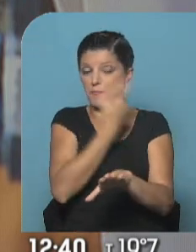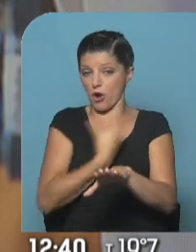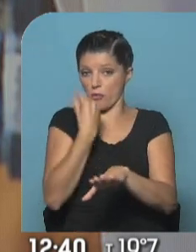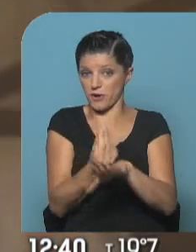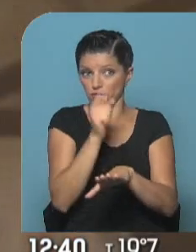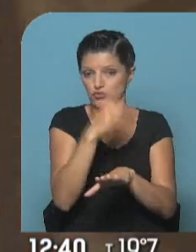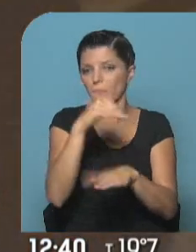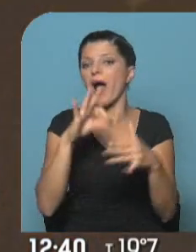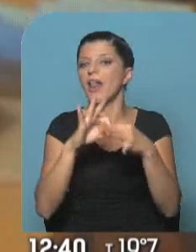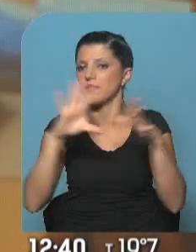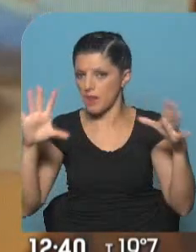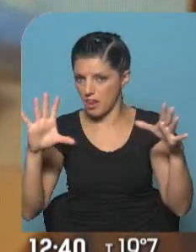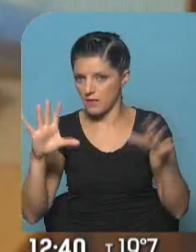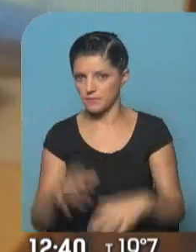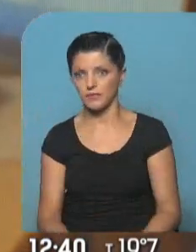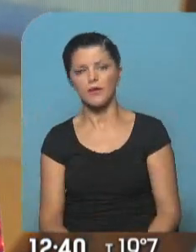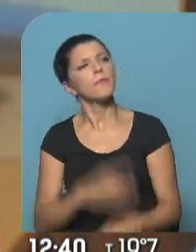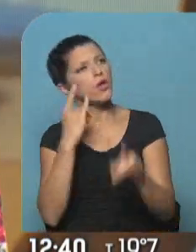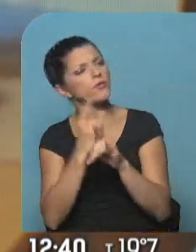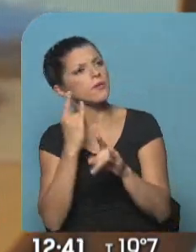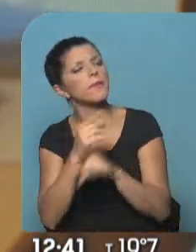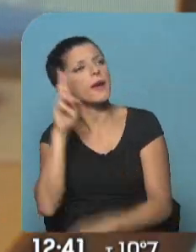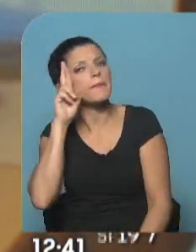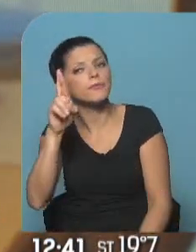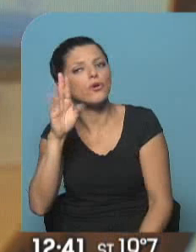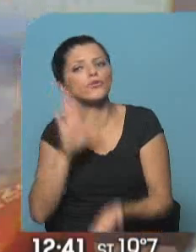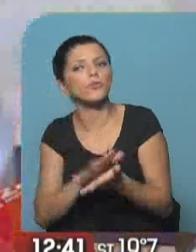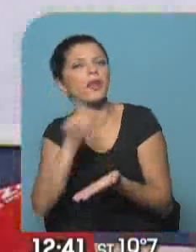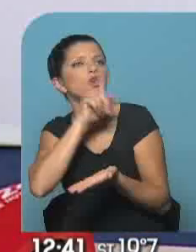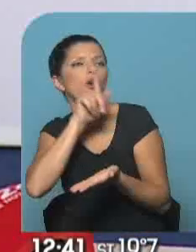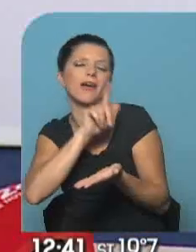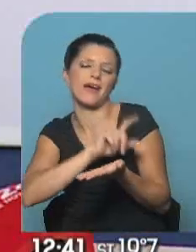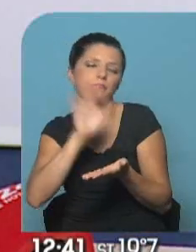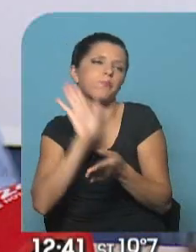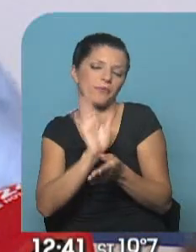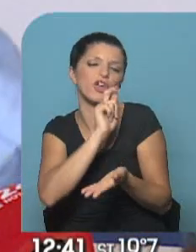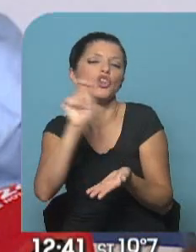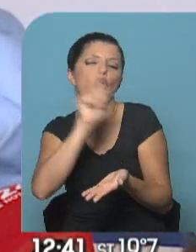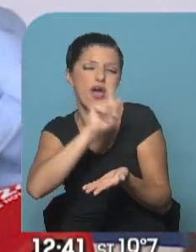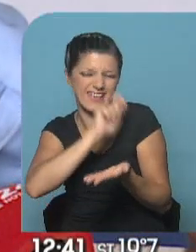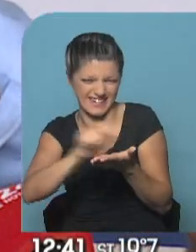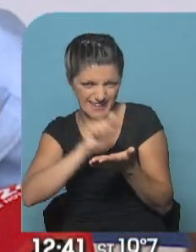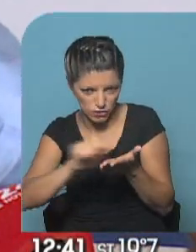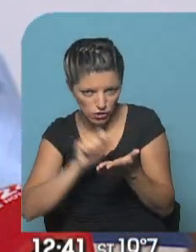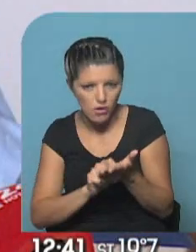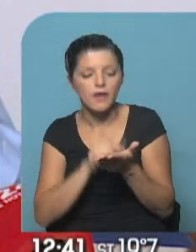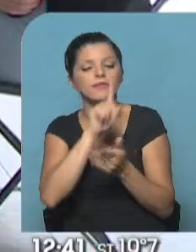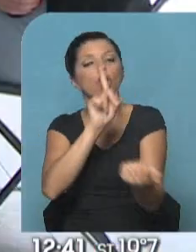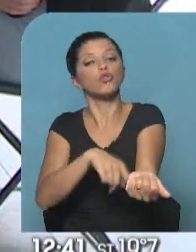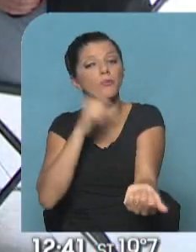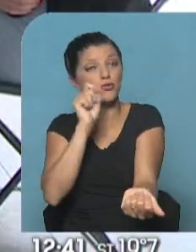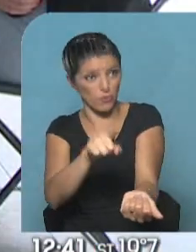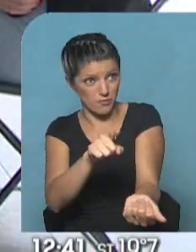liberal, promercado. En donde respetó bastante todo aquello que vos señalabas, que era lo no escrito, que había, digamos, que estaba instalado en Chile a partir de la llegada